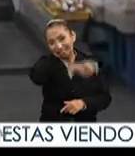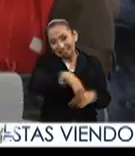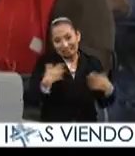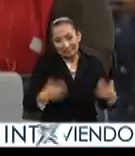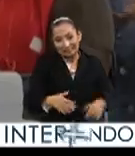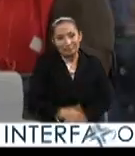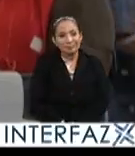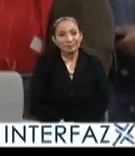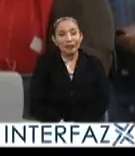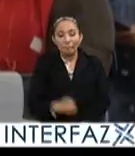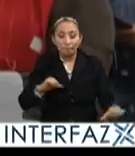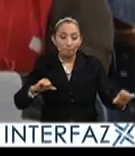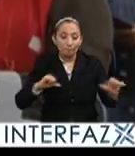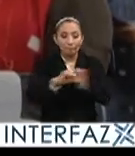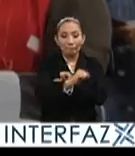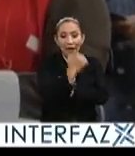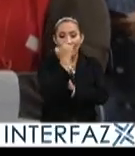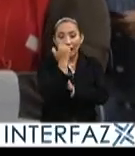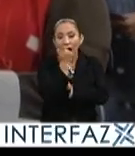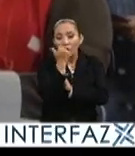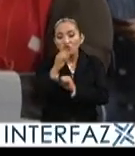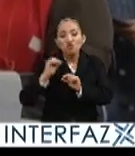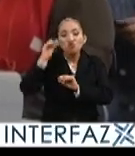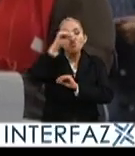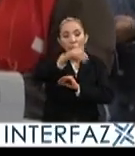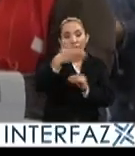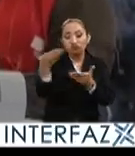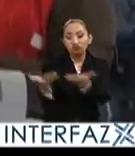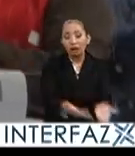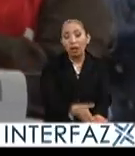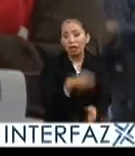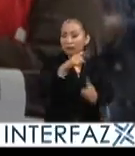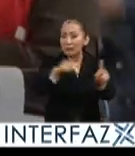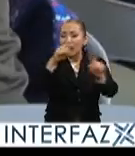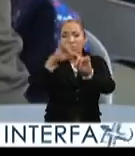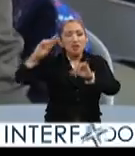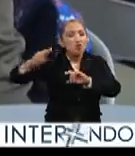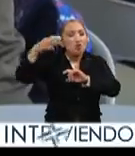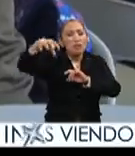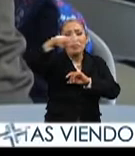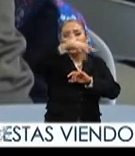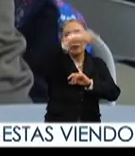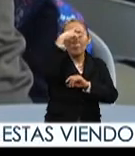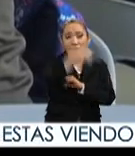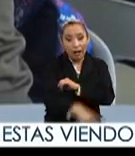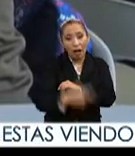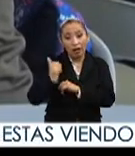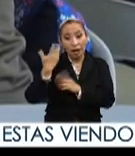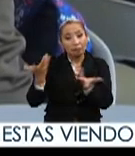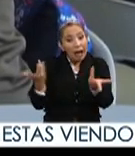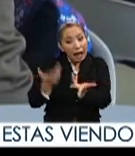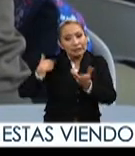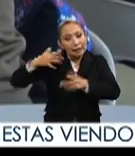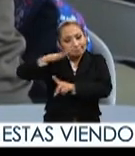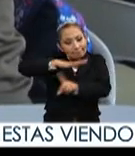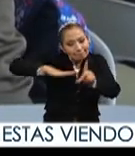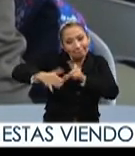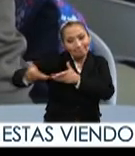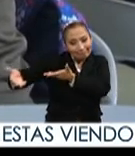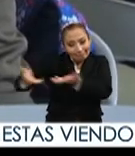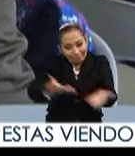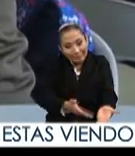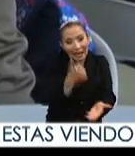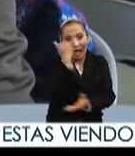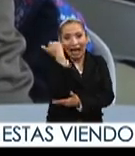complicado. La movilidad estudiantil es una opción que ofrecen un sinfín de universidades en México que propician las condiciones para